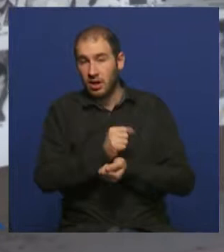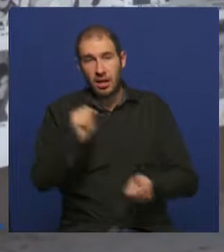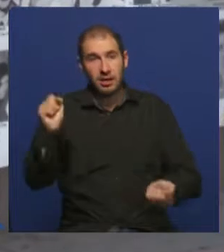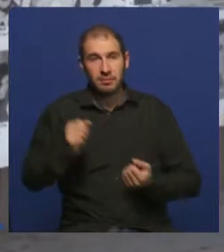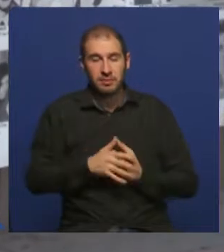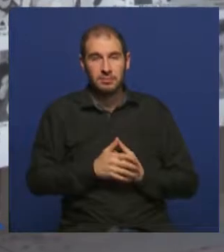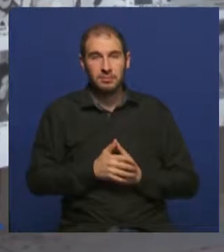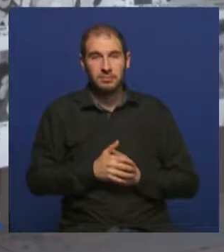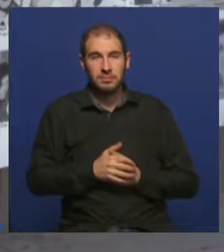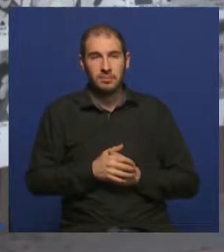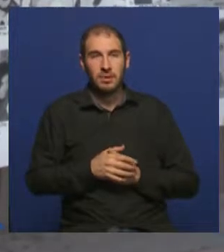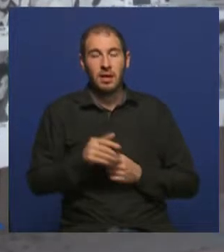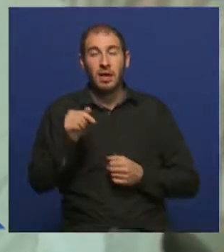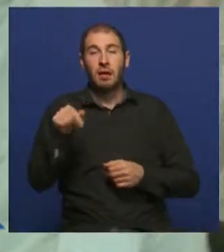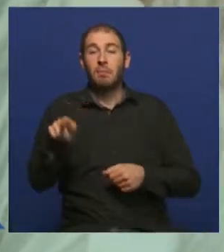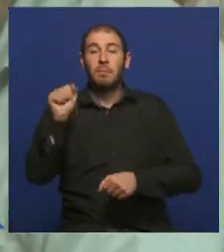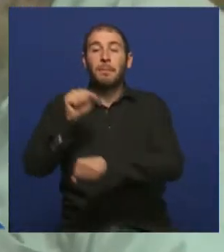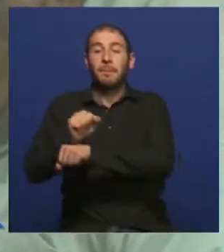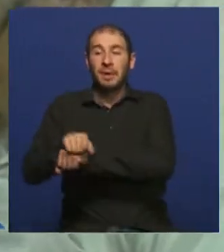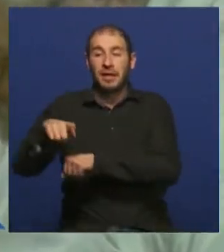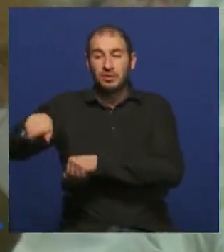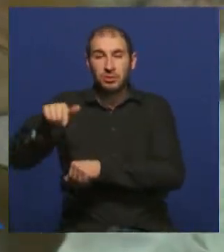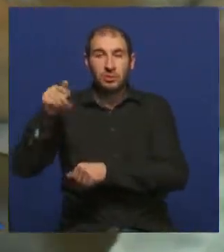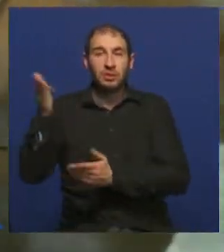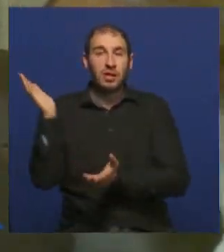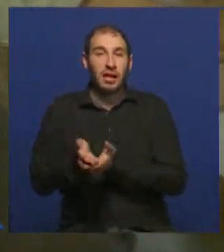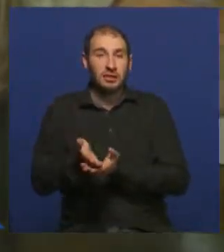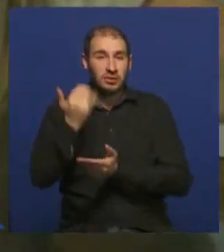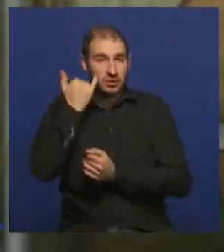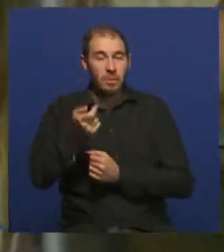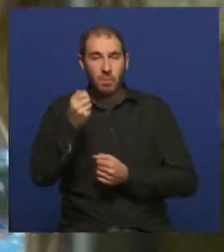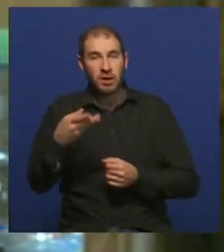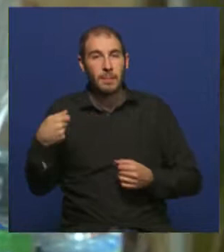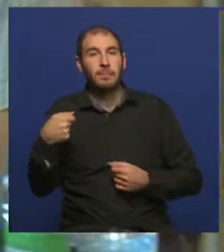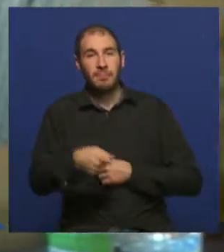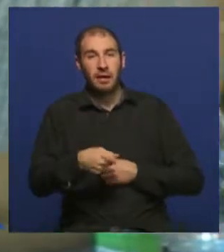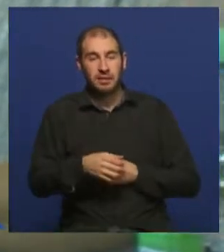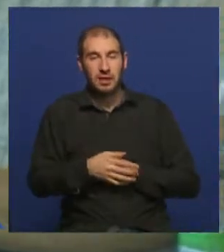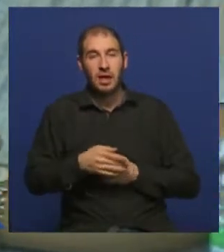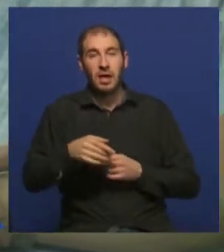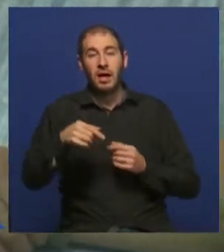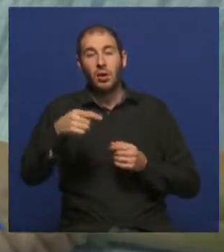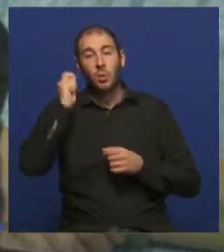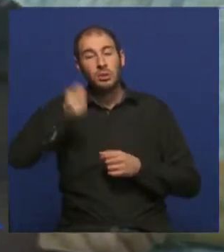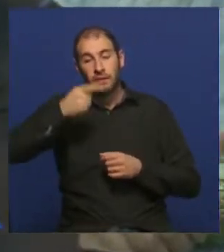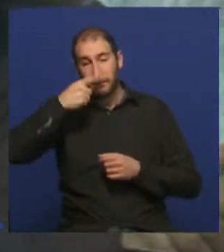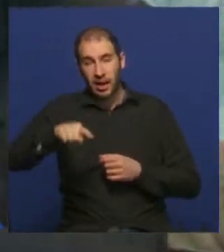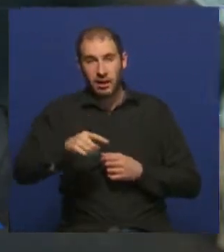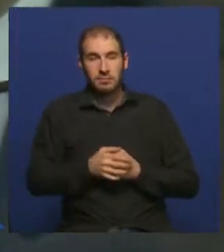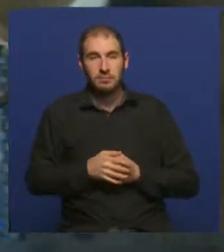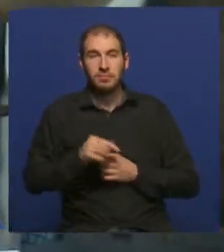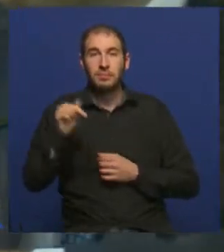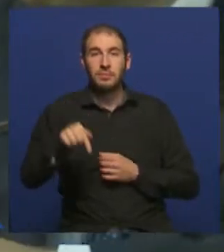Y recién verse privados de libertad cuando fueron condenados ya por homicidios en el final del juicio. Esto era